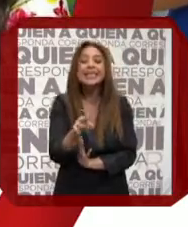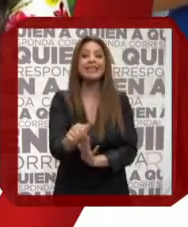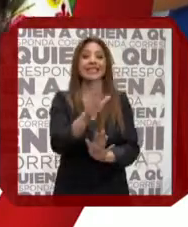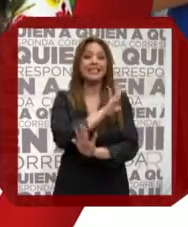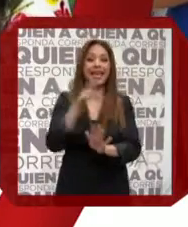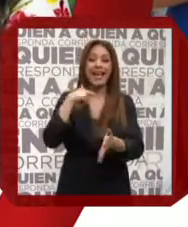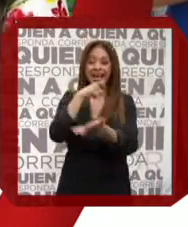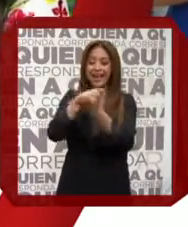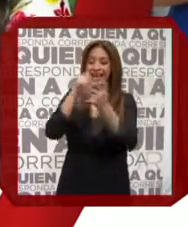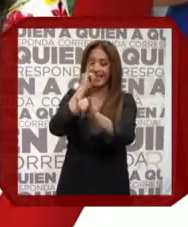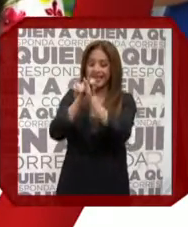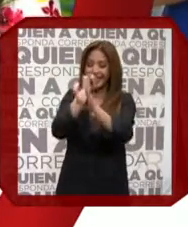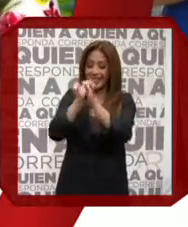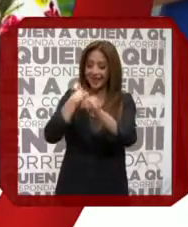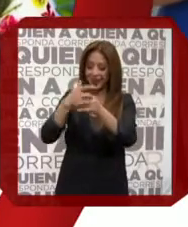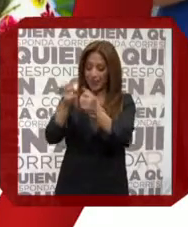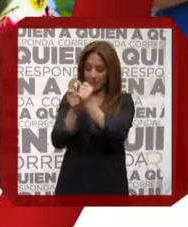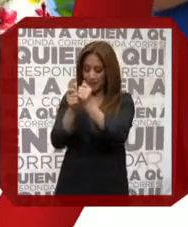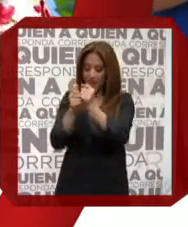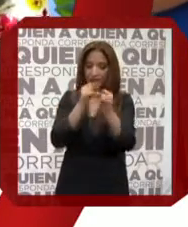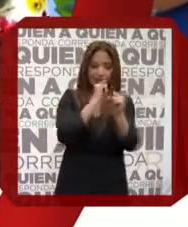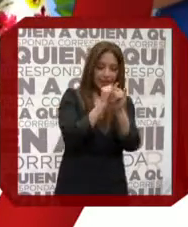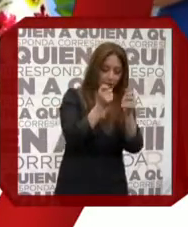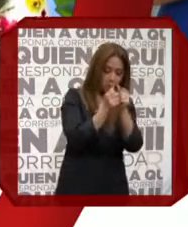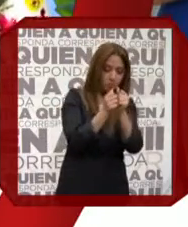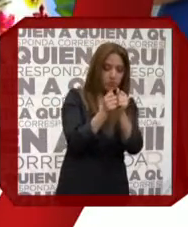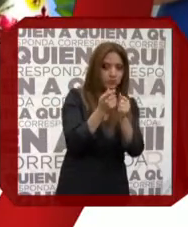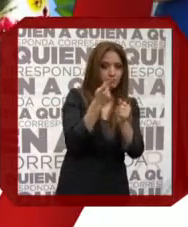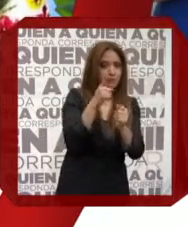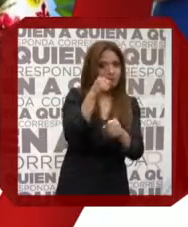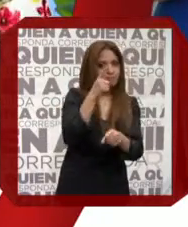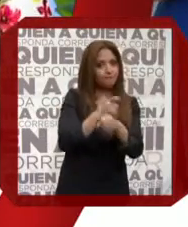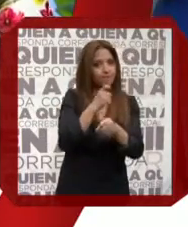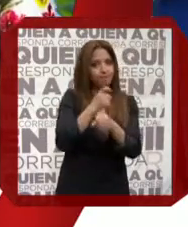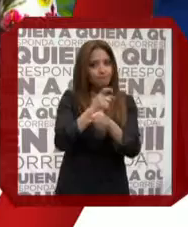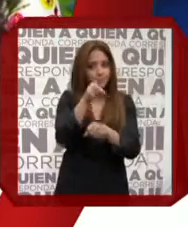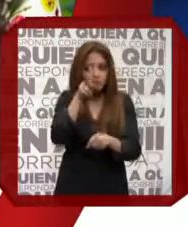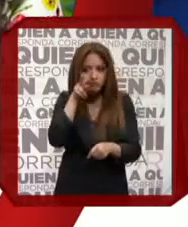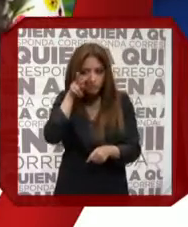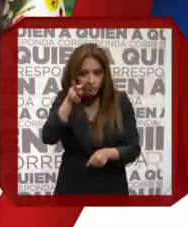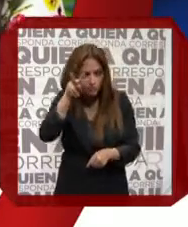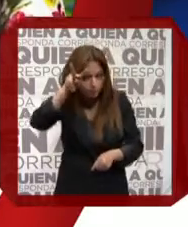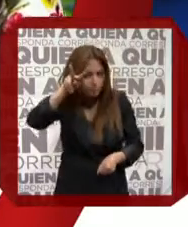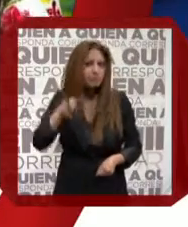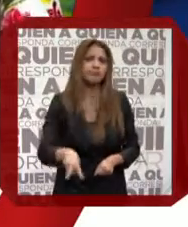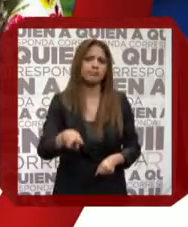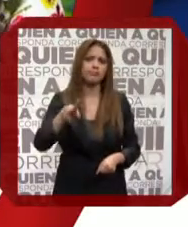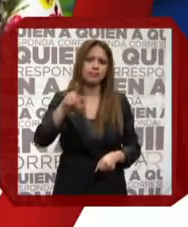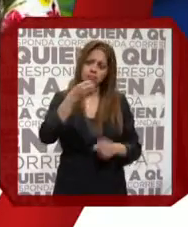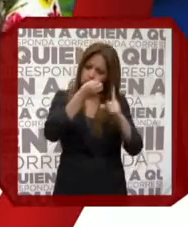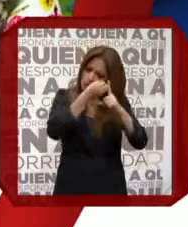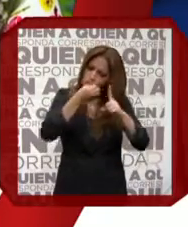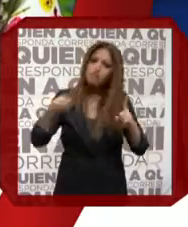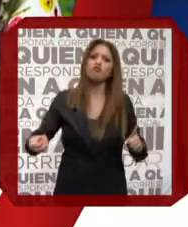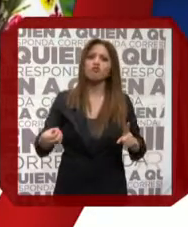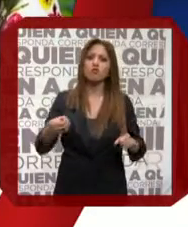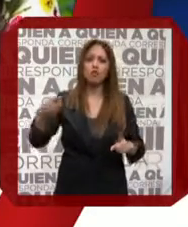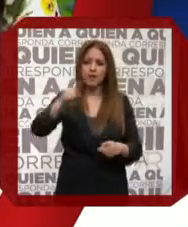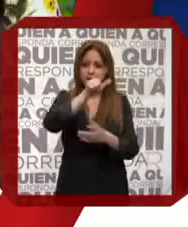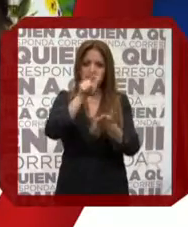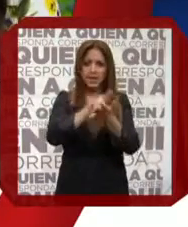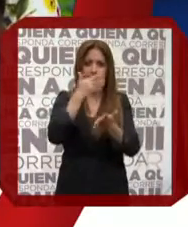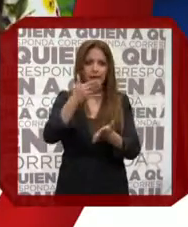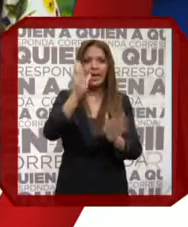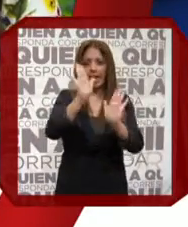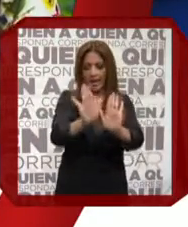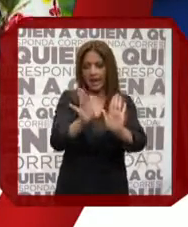por internet, ya sea redes sociales o página internet, hay que cerciorarnos que efectivamente todo esté en regla y todo sea legal. Yo